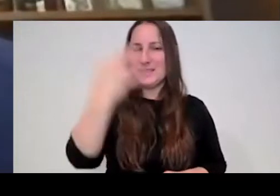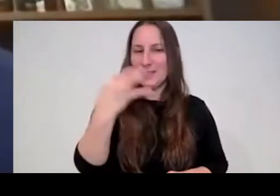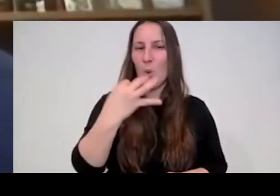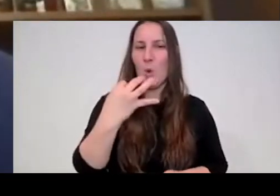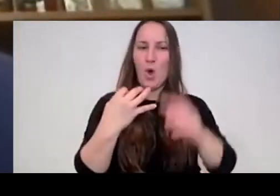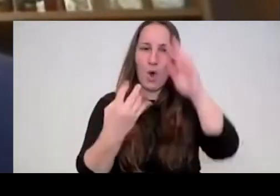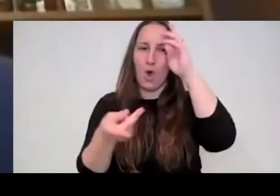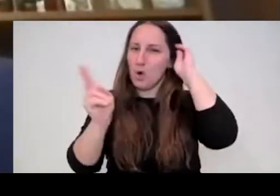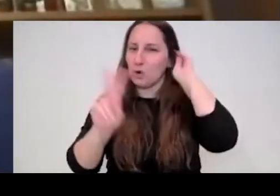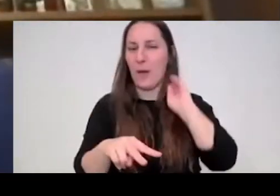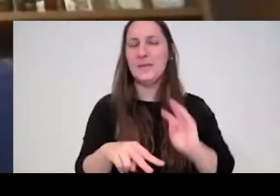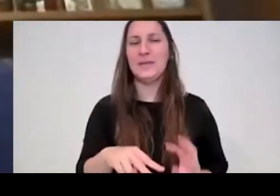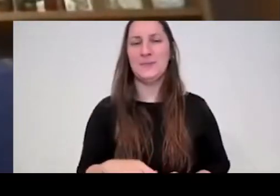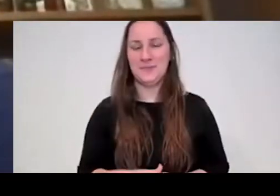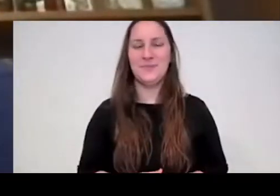hacerlas y